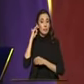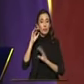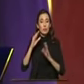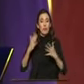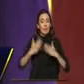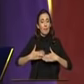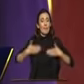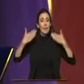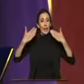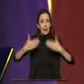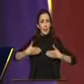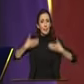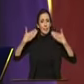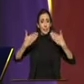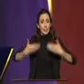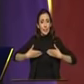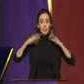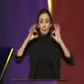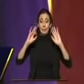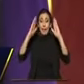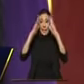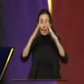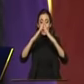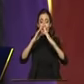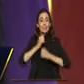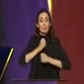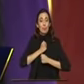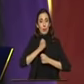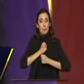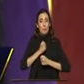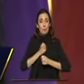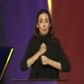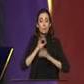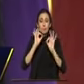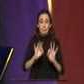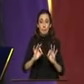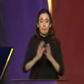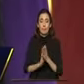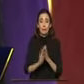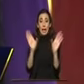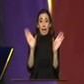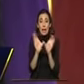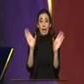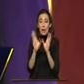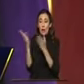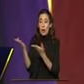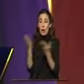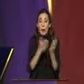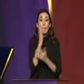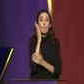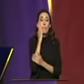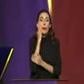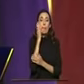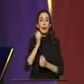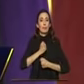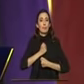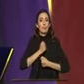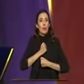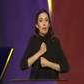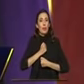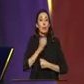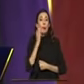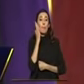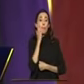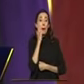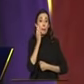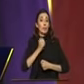en casas cuyas escrituras, las escrituras están a nombre de sus mamás.